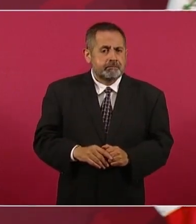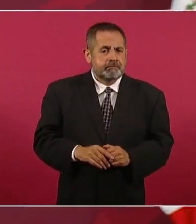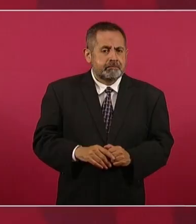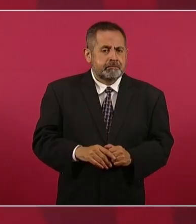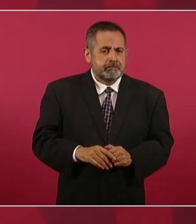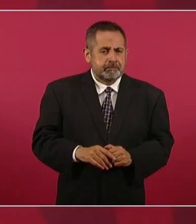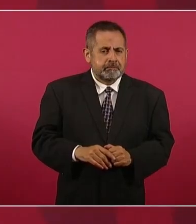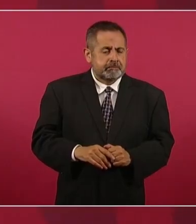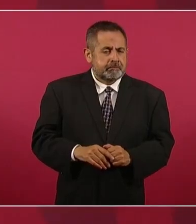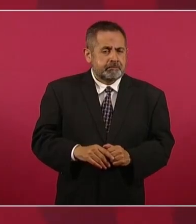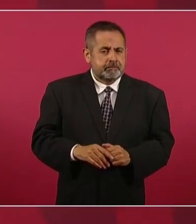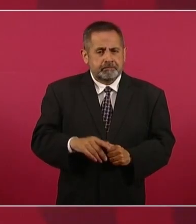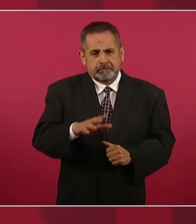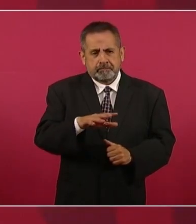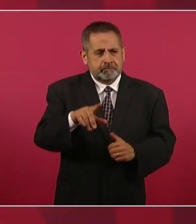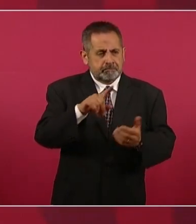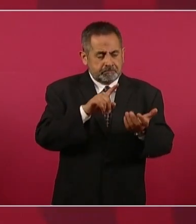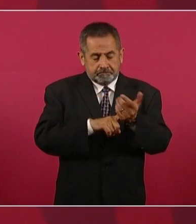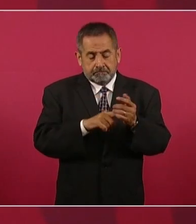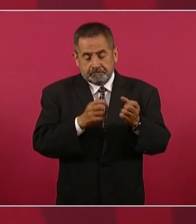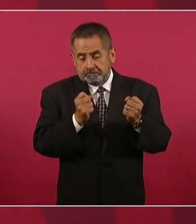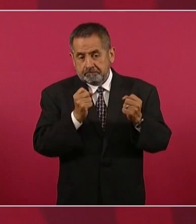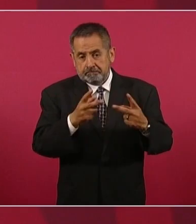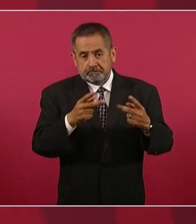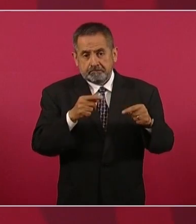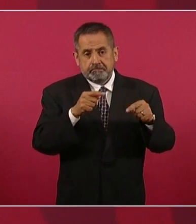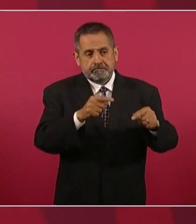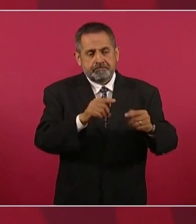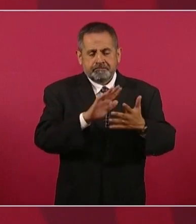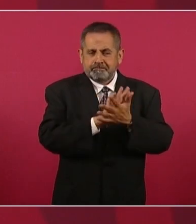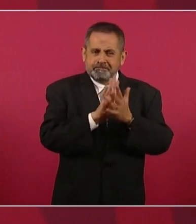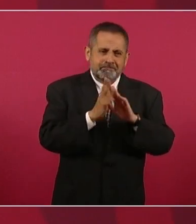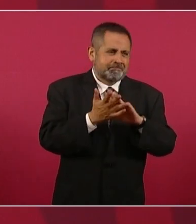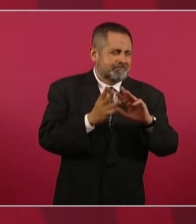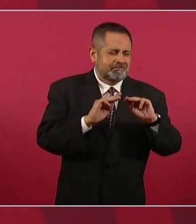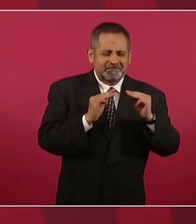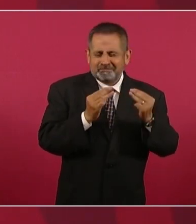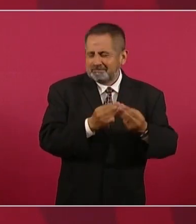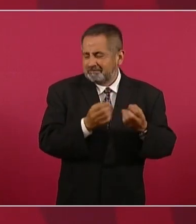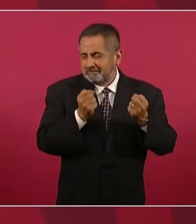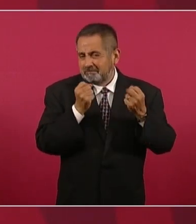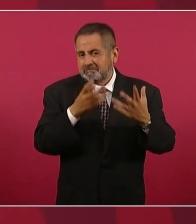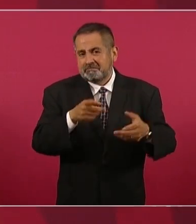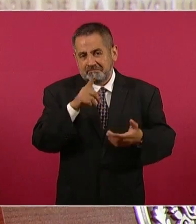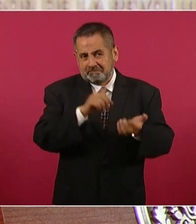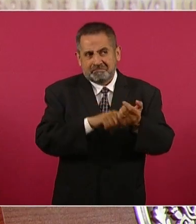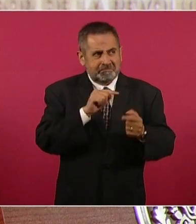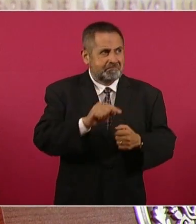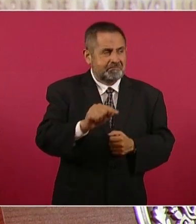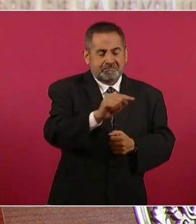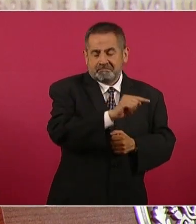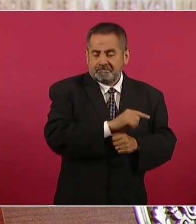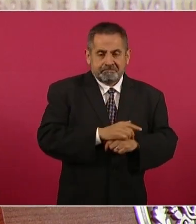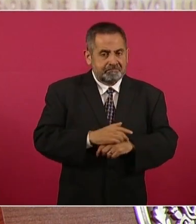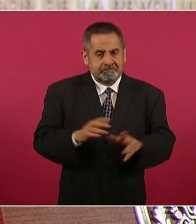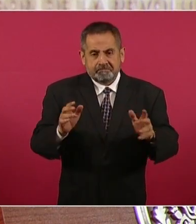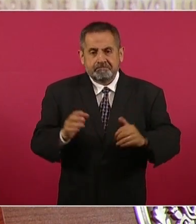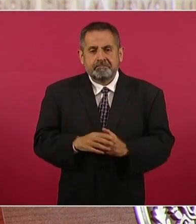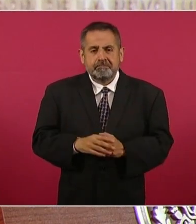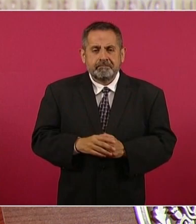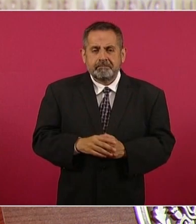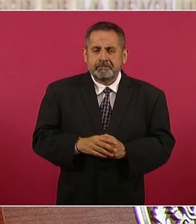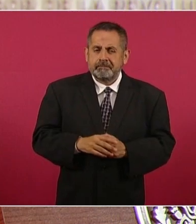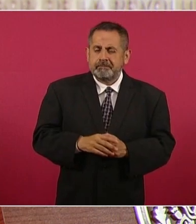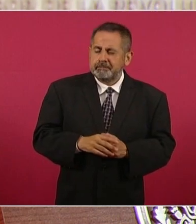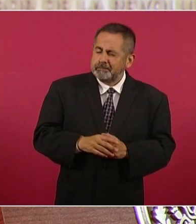de bastante presencia de la delincuencia organizada. Parece que se